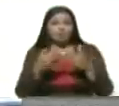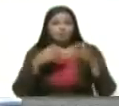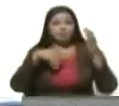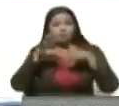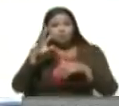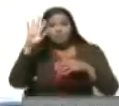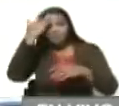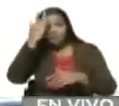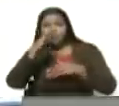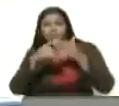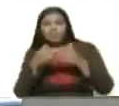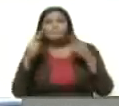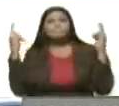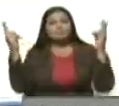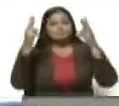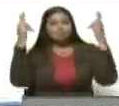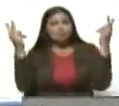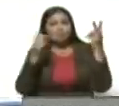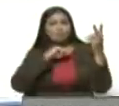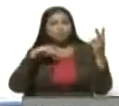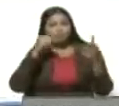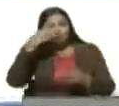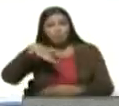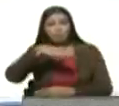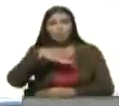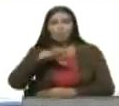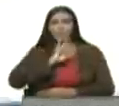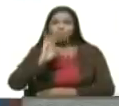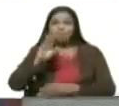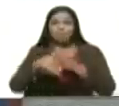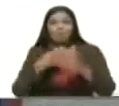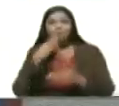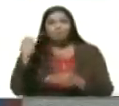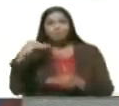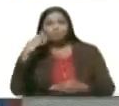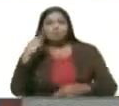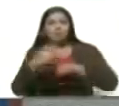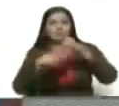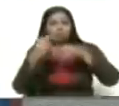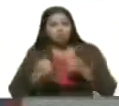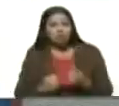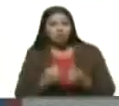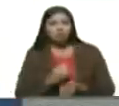de febrero fue una gran victoria del pueblo patriótico, de la juventud revolucionaria.